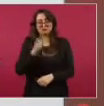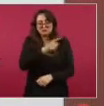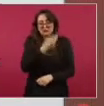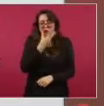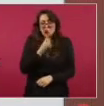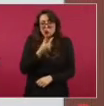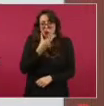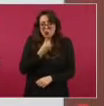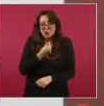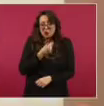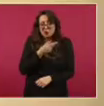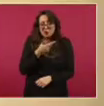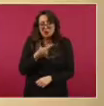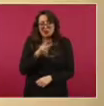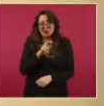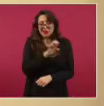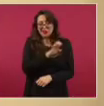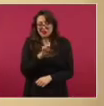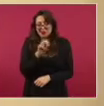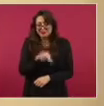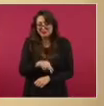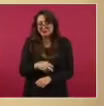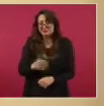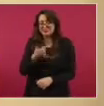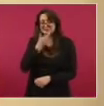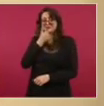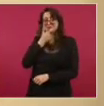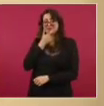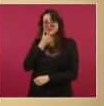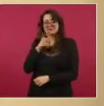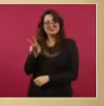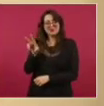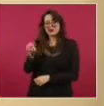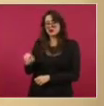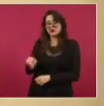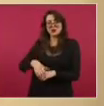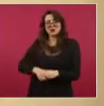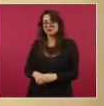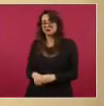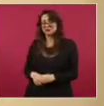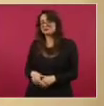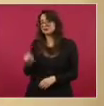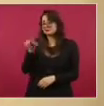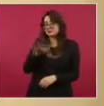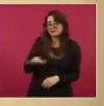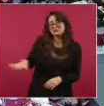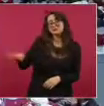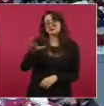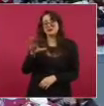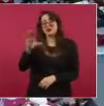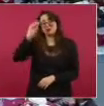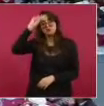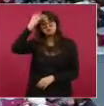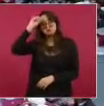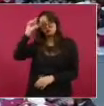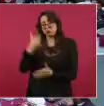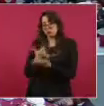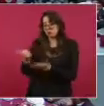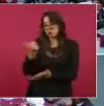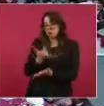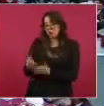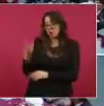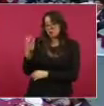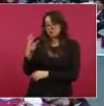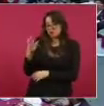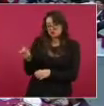las demandas con el argumento de que los mineros de Cananea eran los mejores pagados de